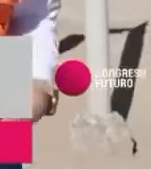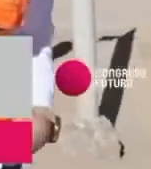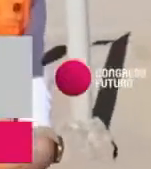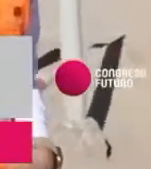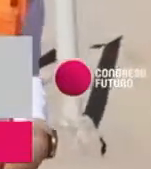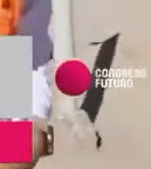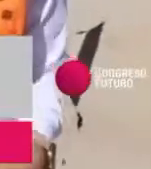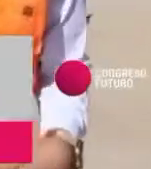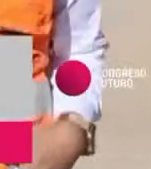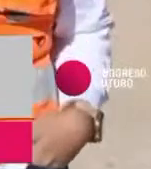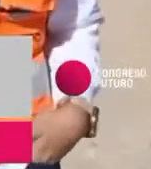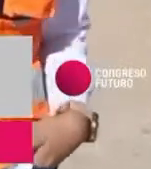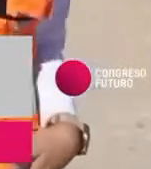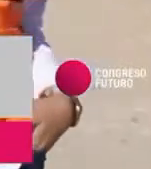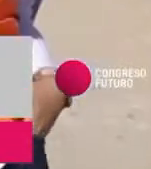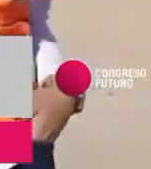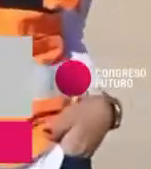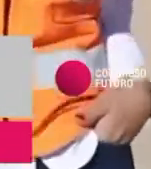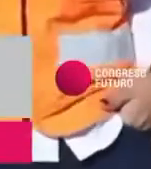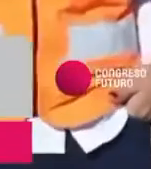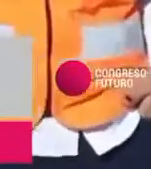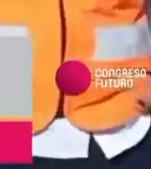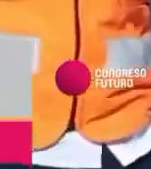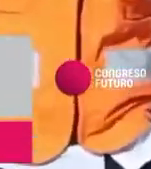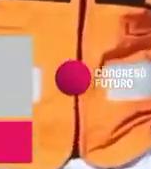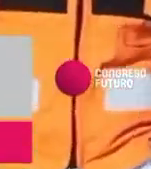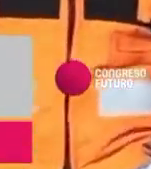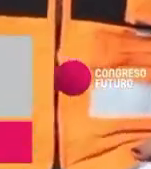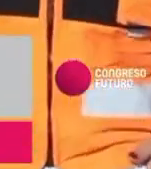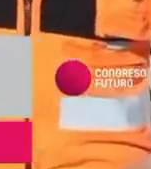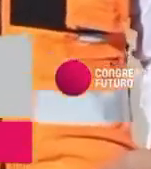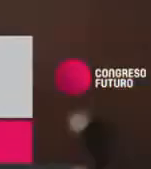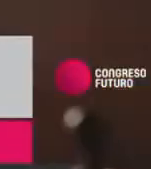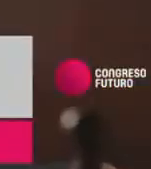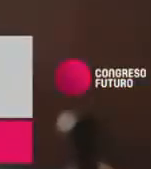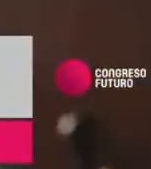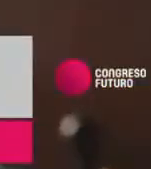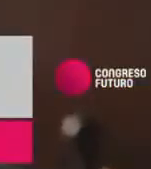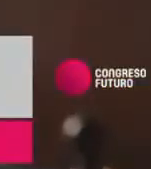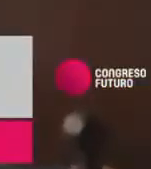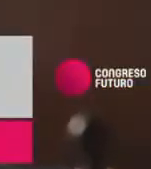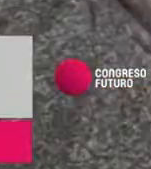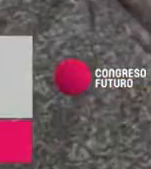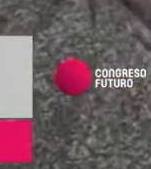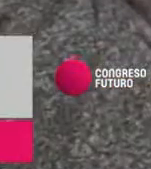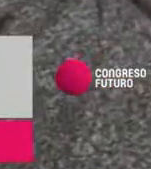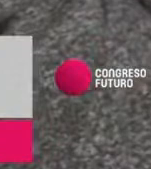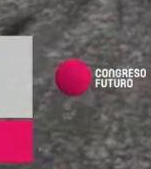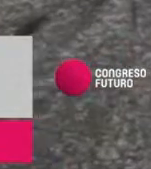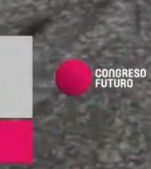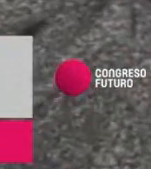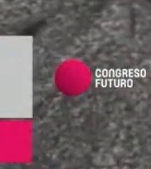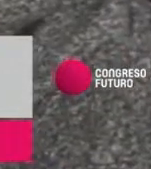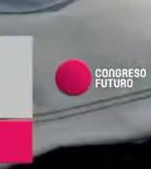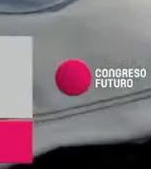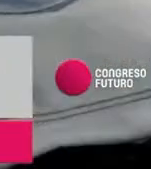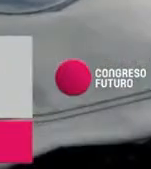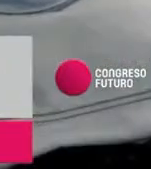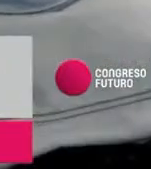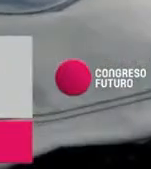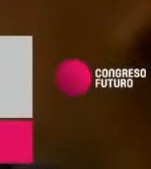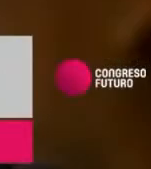poder son ocupados por mujeres. Es más, expertos aseguran que desde los 6 años las niñas se perciben menoscabadas en sus